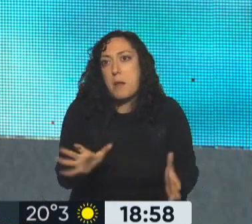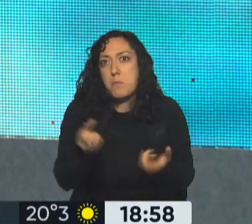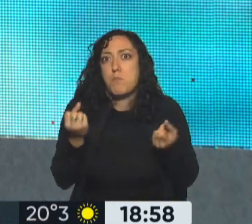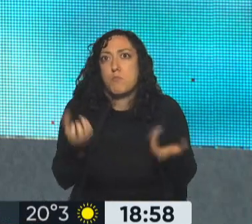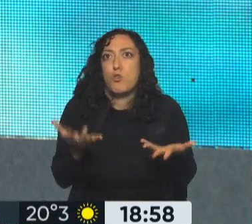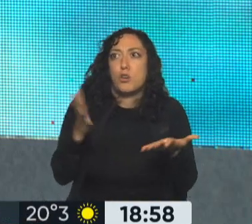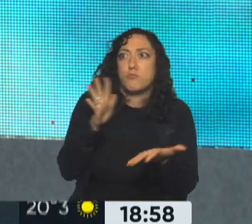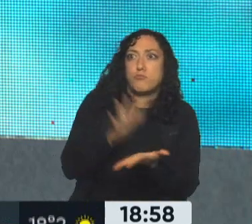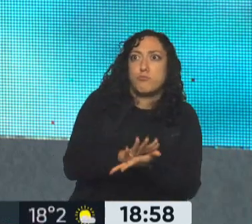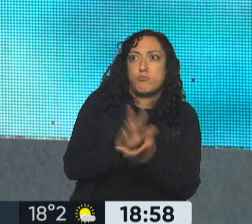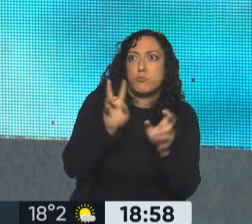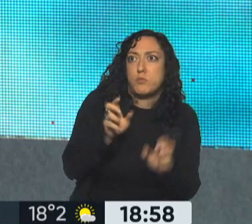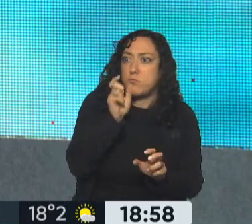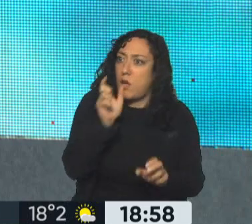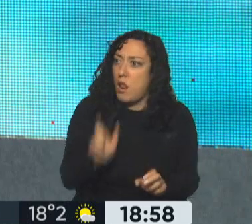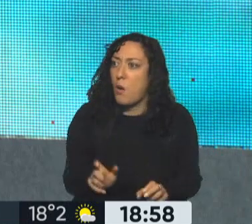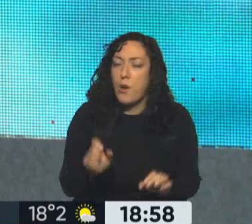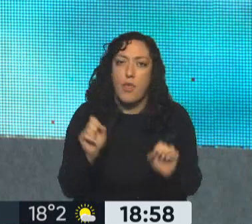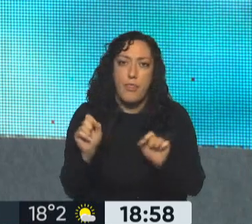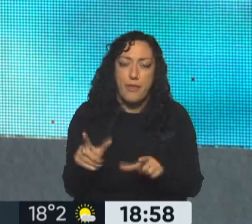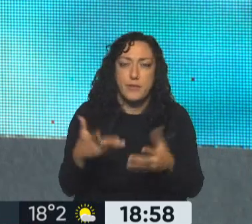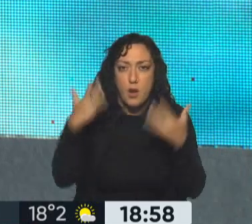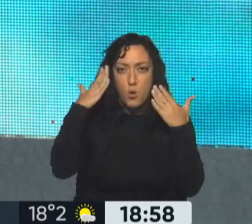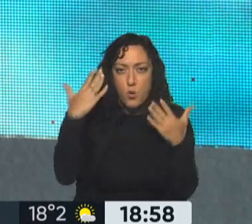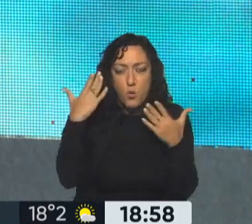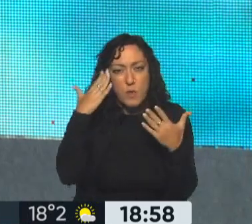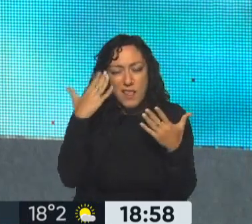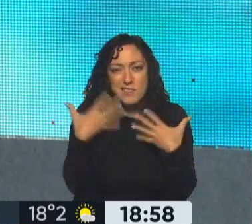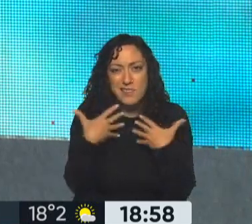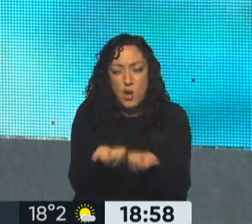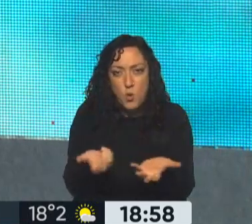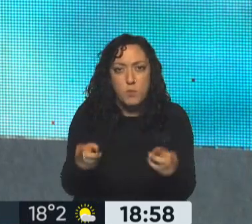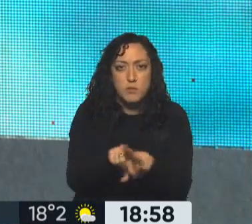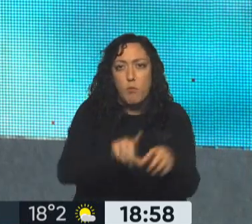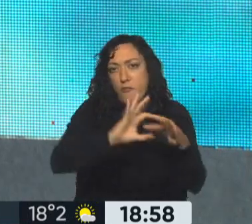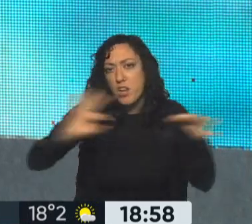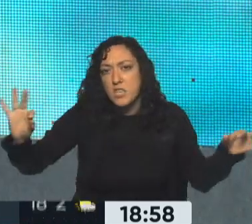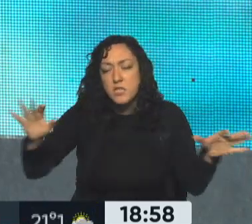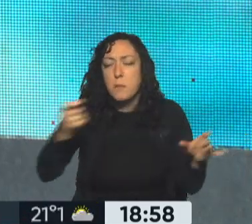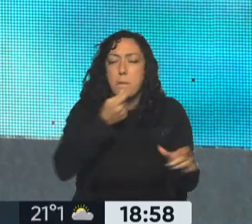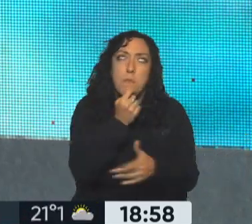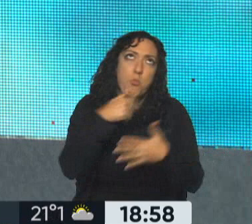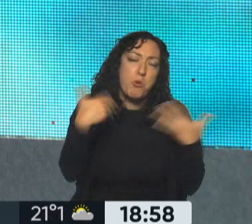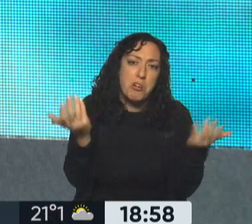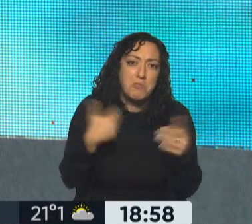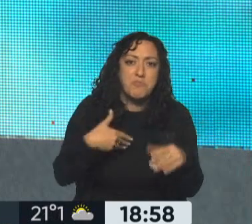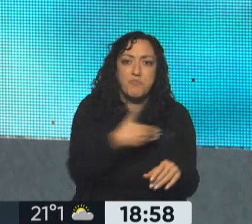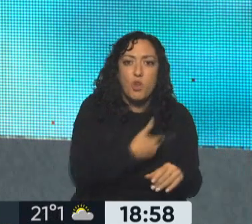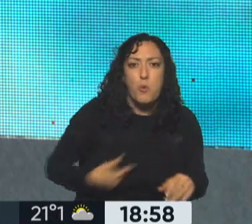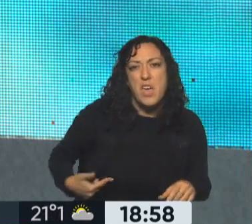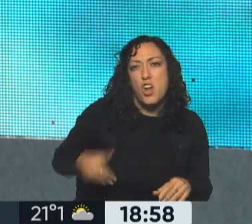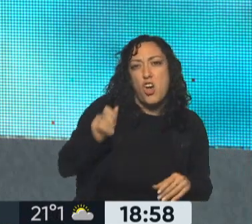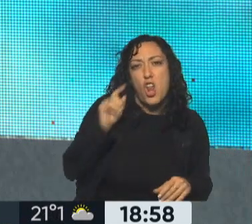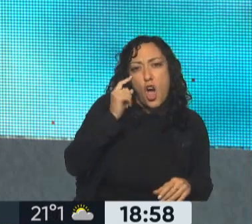relacionados con cuestiones de salud, ¿no? Hay frases como, por ejemplo, cuando se escucha decir gobierno de locos,